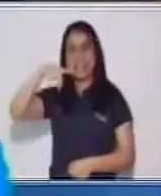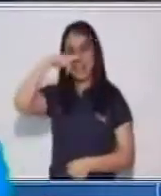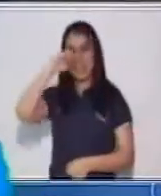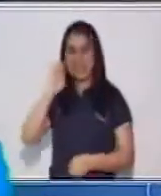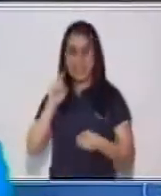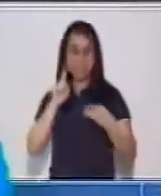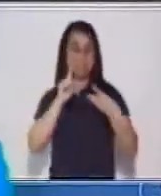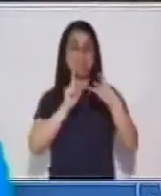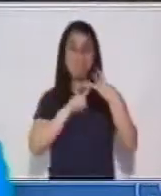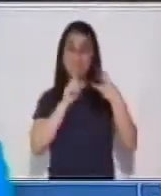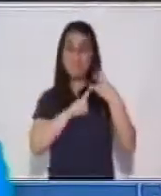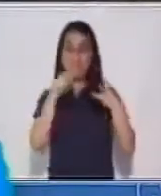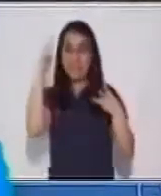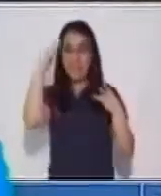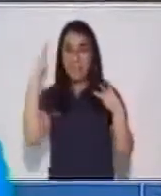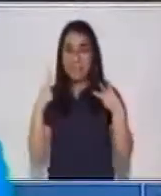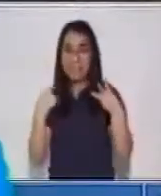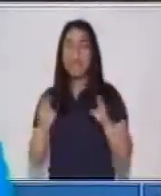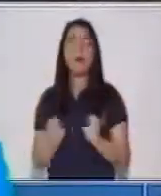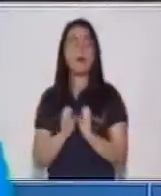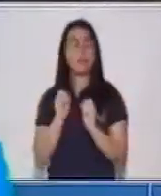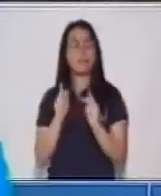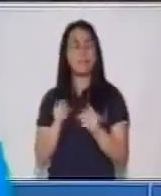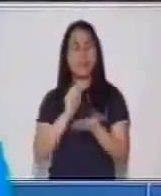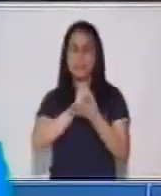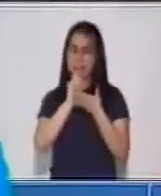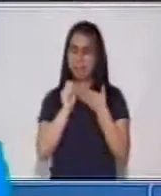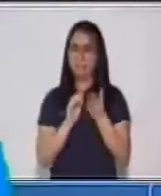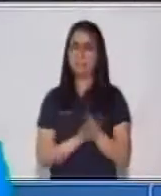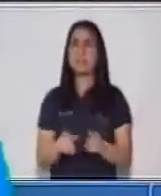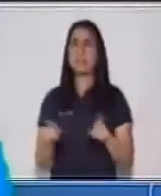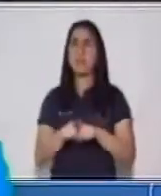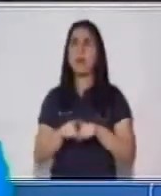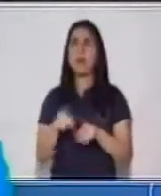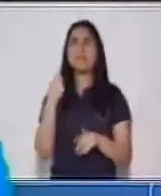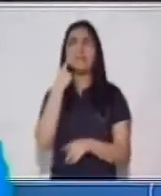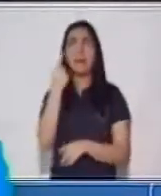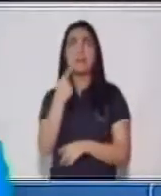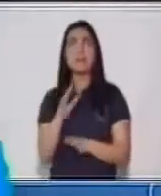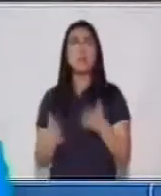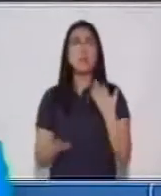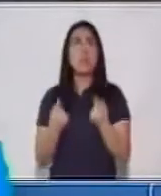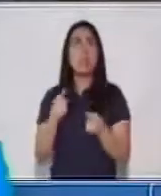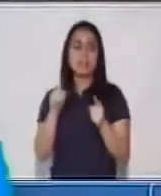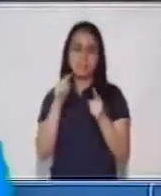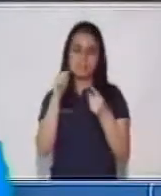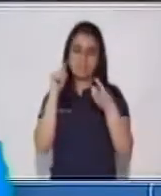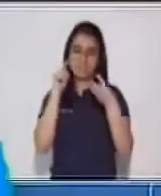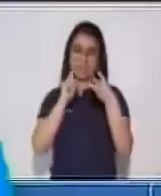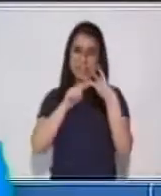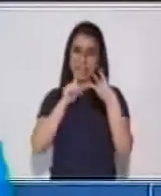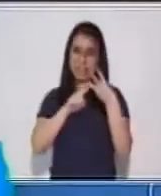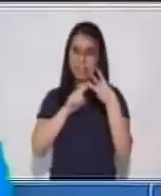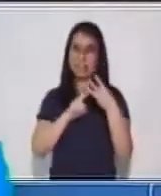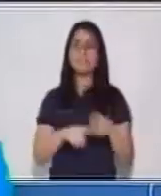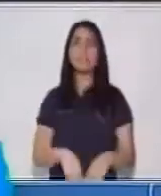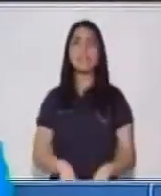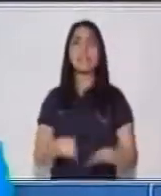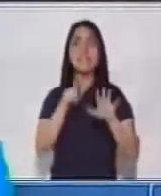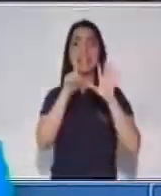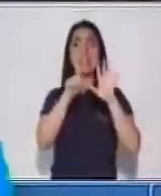escribamos tangente de 60 grados, ¿a qué podría ser igual? Lado opuesto dividido